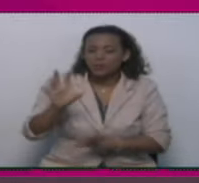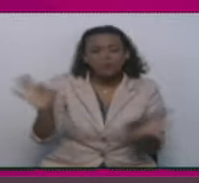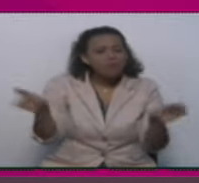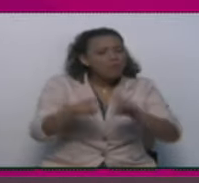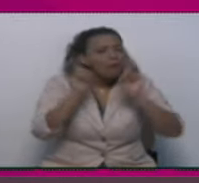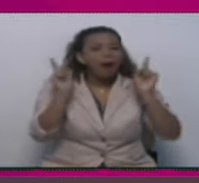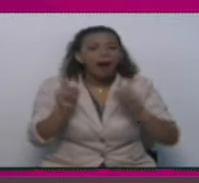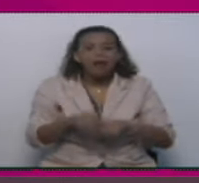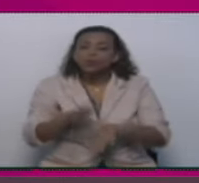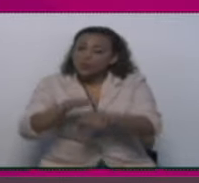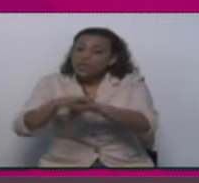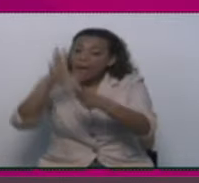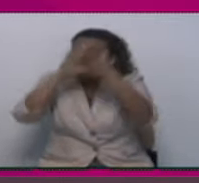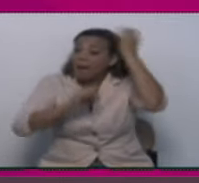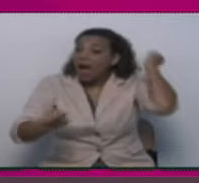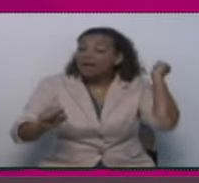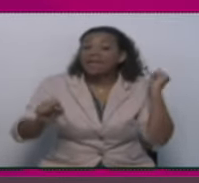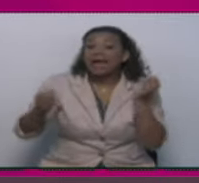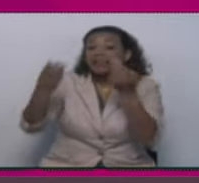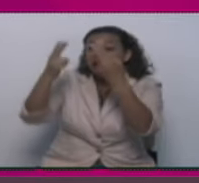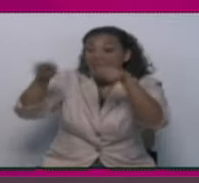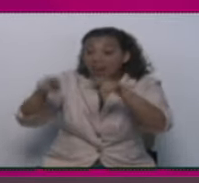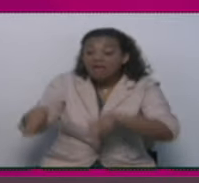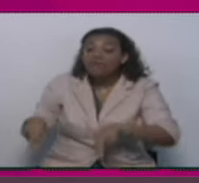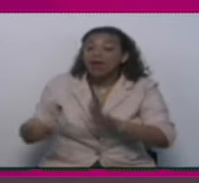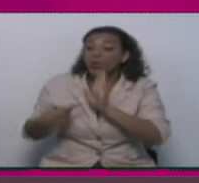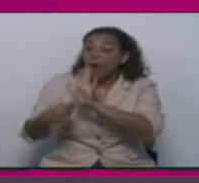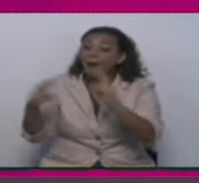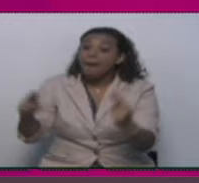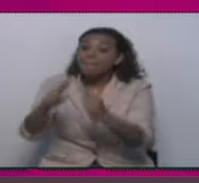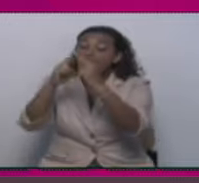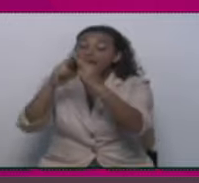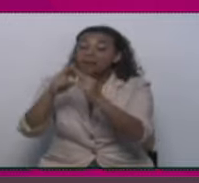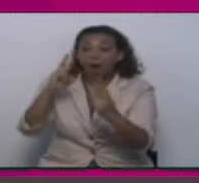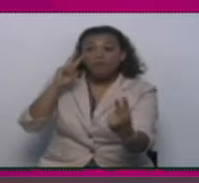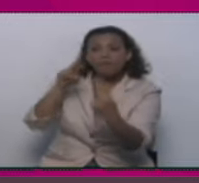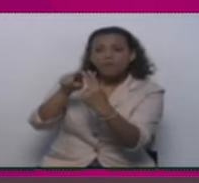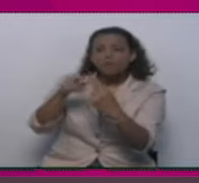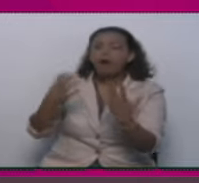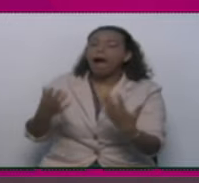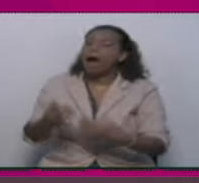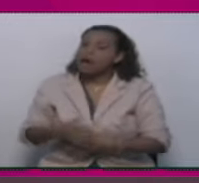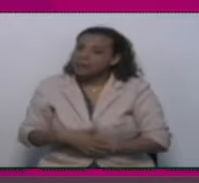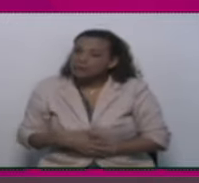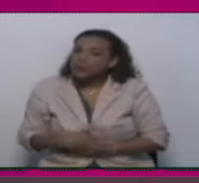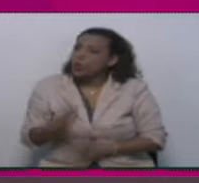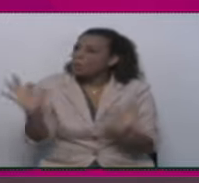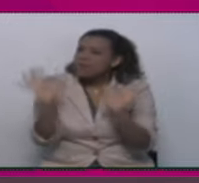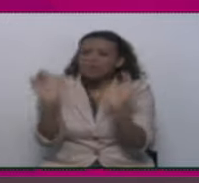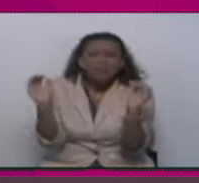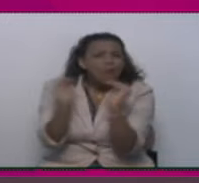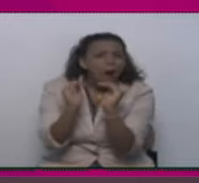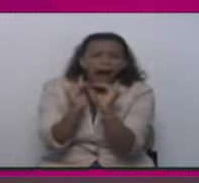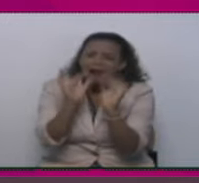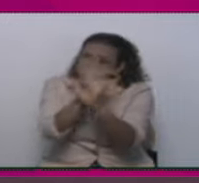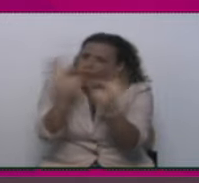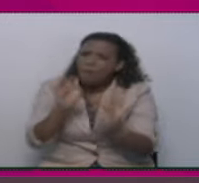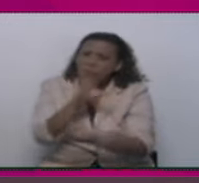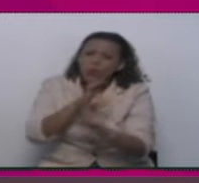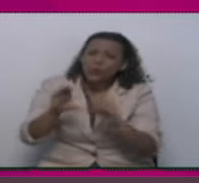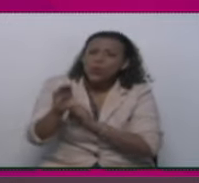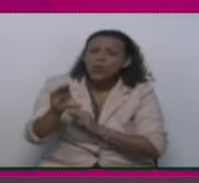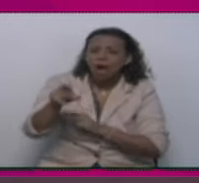Yo le decía al embajador del Líbano, cuando nos vimos el viernes, es que lo más parecido hay